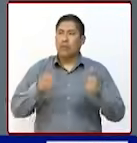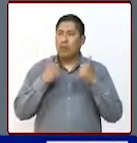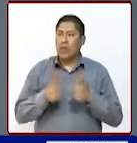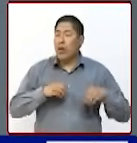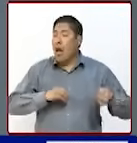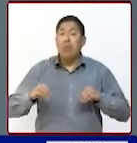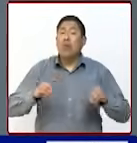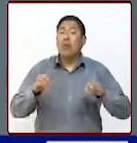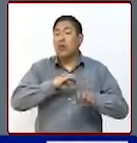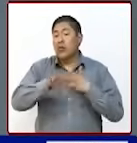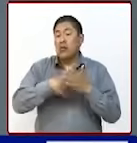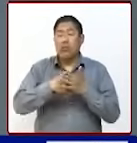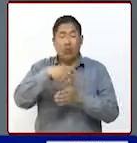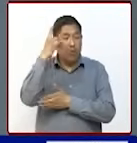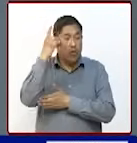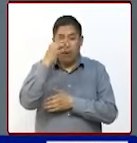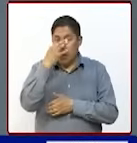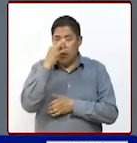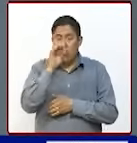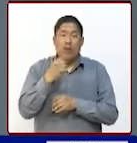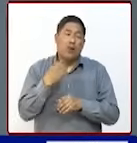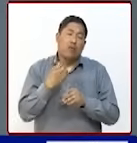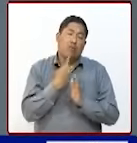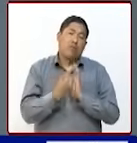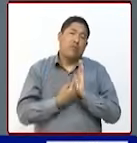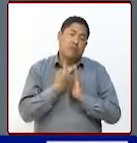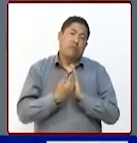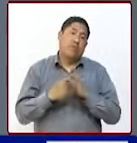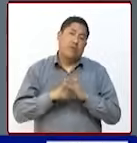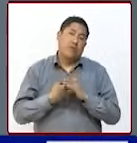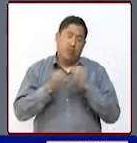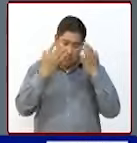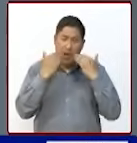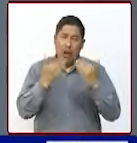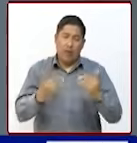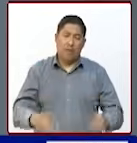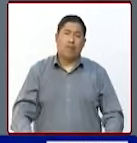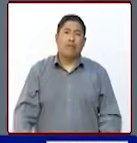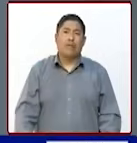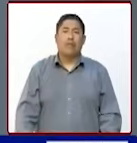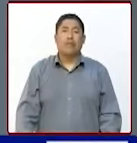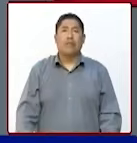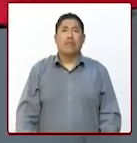Movimiento intenso entonces en todo el país a tan solo horas de que comience el censo. Gracias, Valeria.